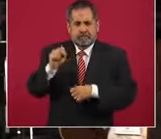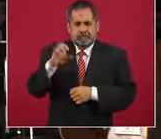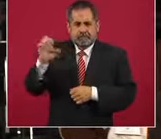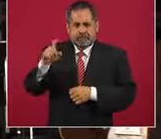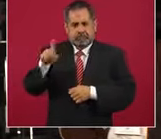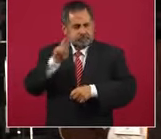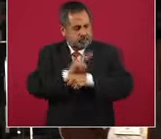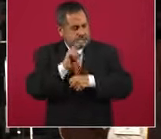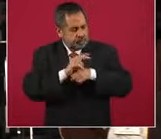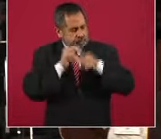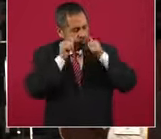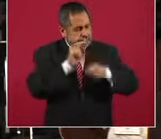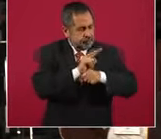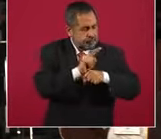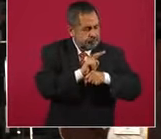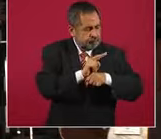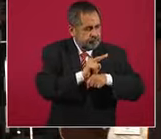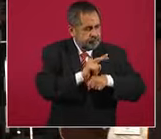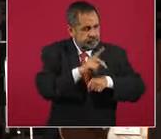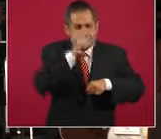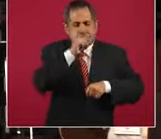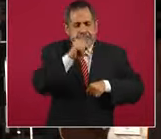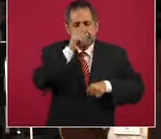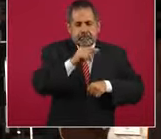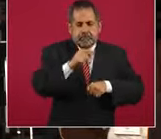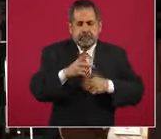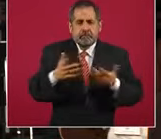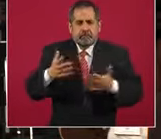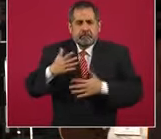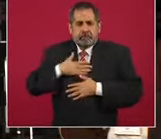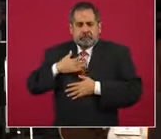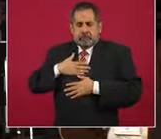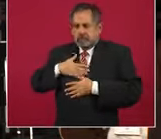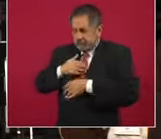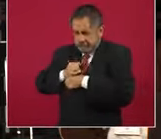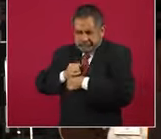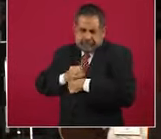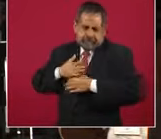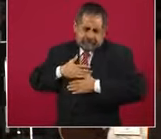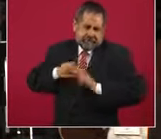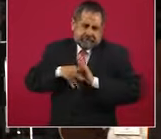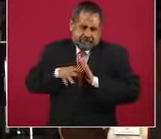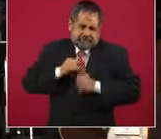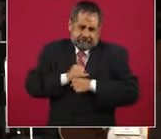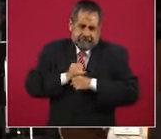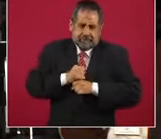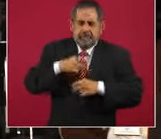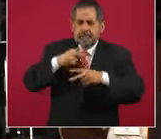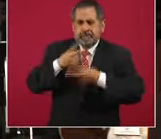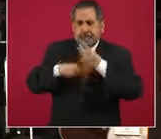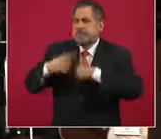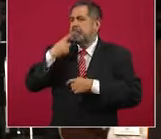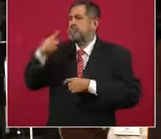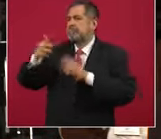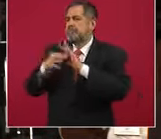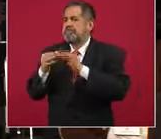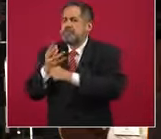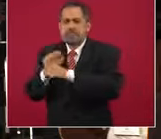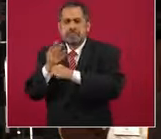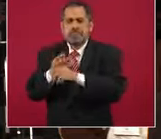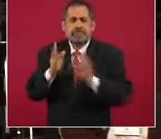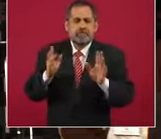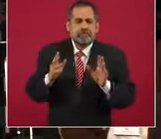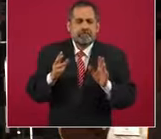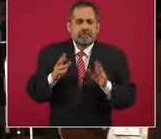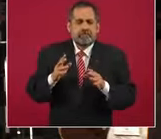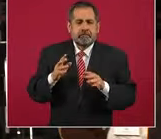de este programa de crédito a la palabra, para que venga un reportero. Sabemos que es nuestro trabajo, o sea, denunciar aquí y que vayan componiéndose las cosas, para que no